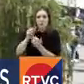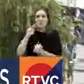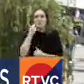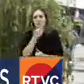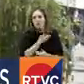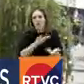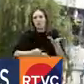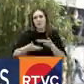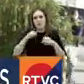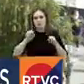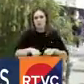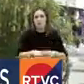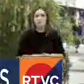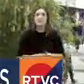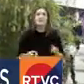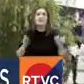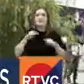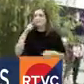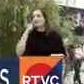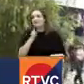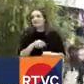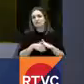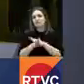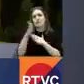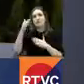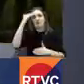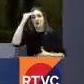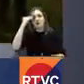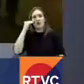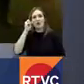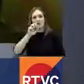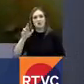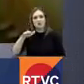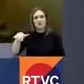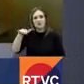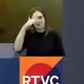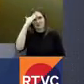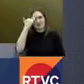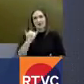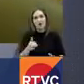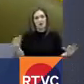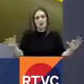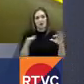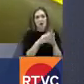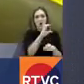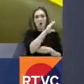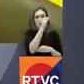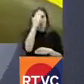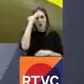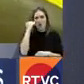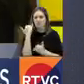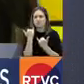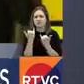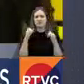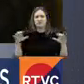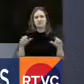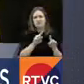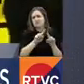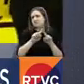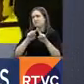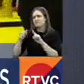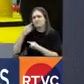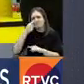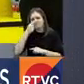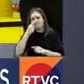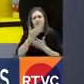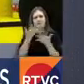Bueno, y también estuvimos de nuevo recorriendo el pabellón de Corea del Sur, el país invitado a honor, porque realmente es mucha la oferta que hay allí, son muchas las curiosidades